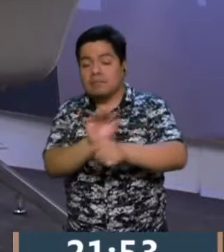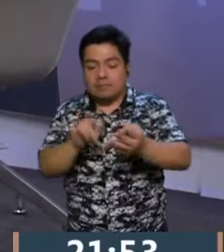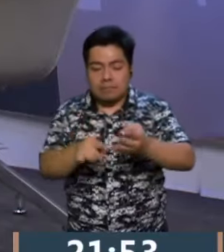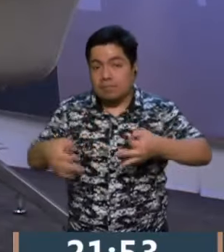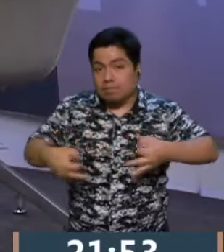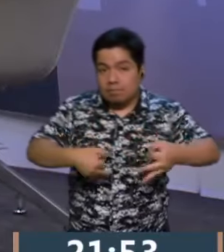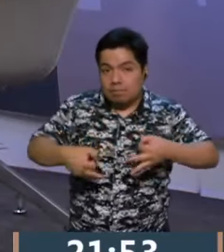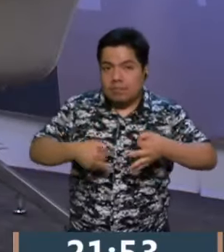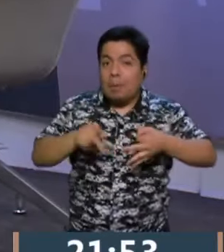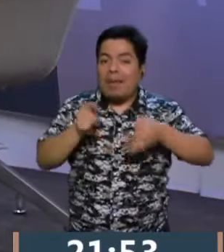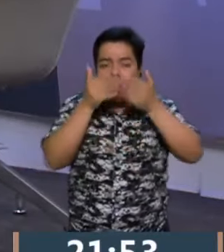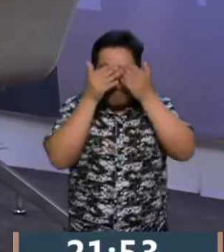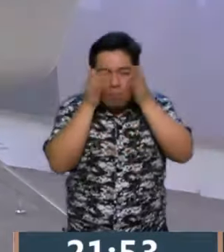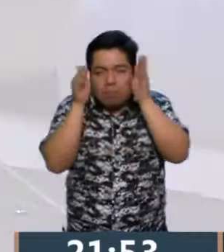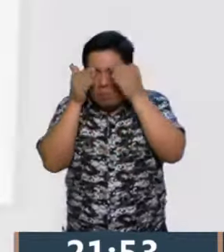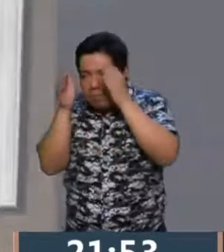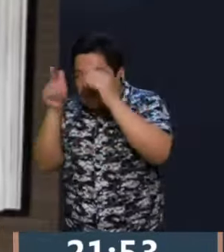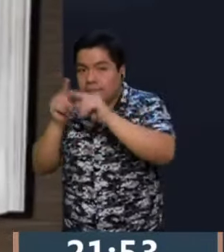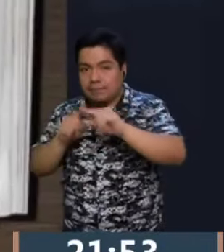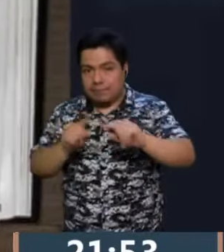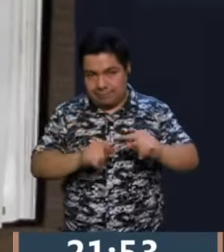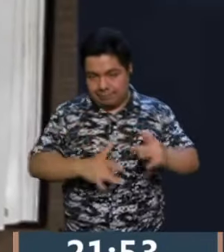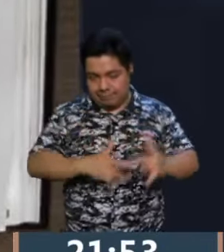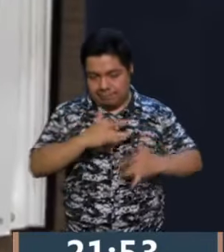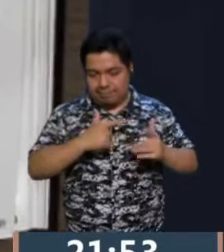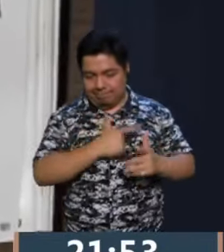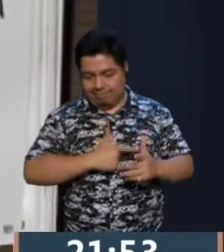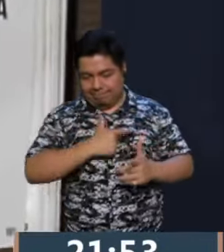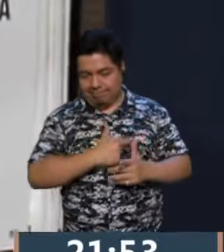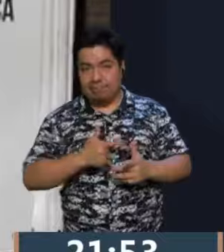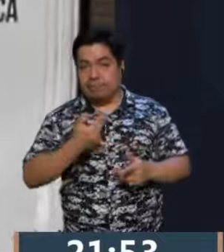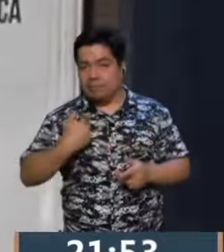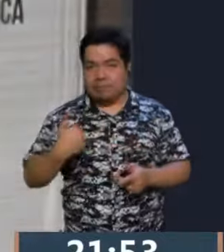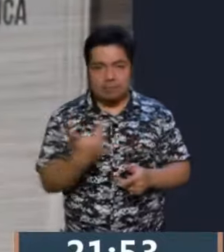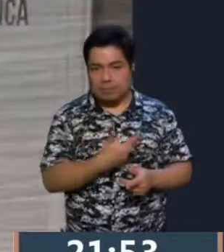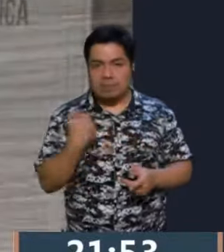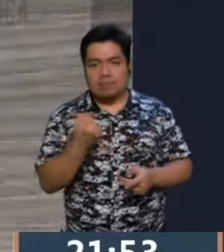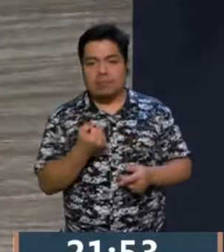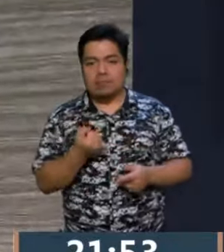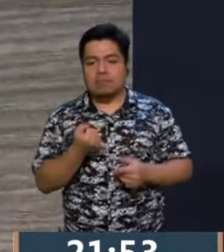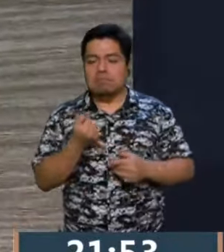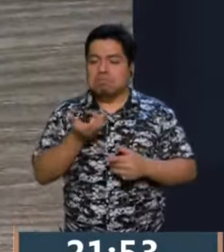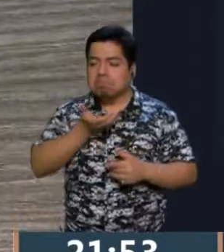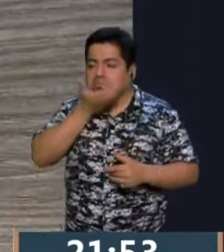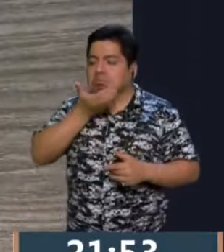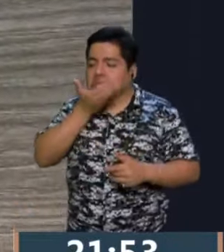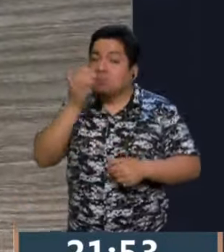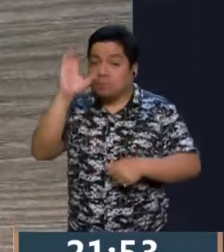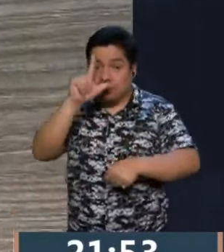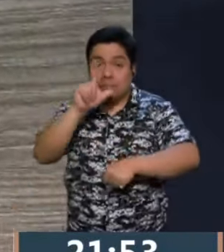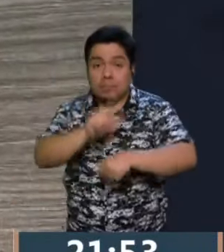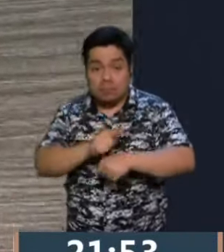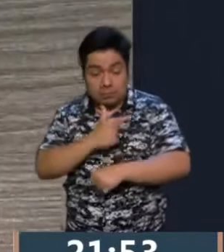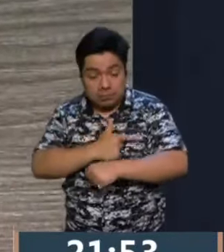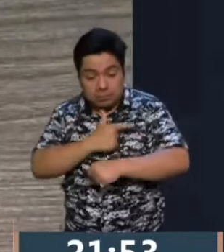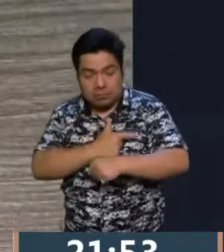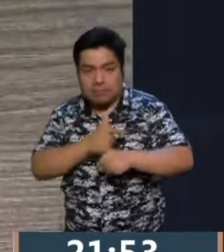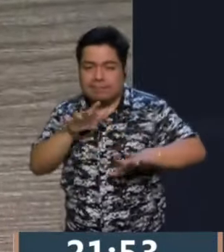una manera distinta, y muchos de nosotros, hay que decirlo, somos habituales de la cultura. Uh-huh. A